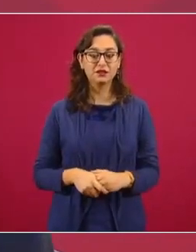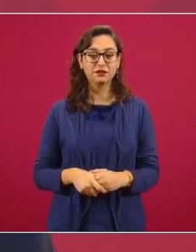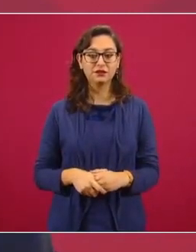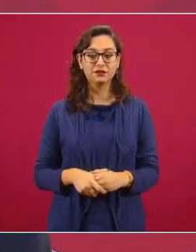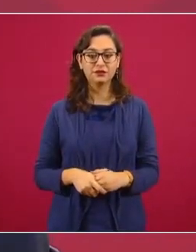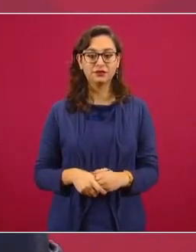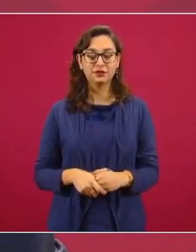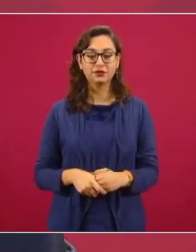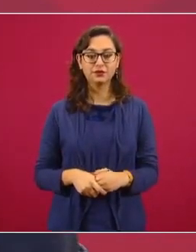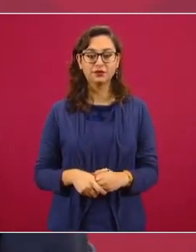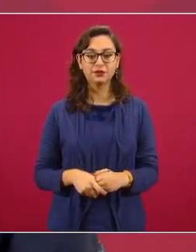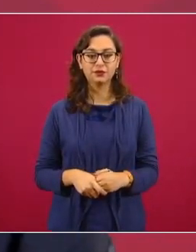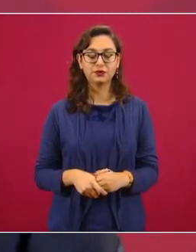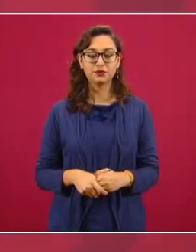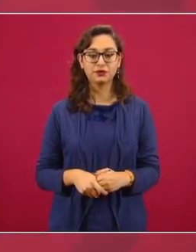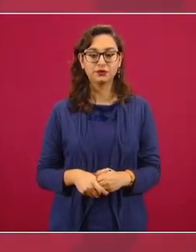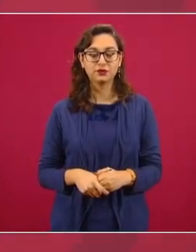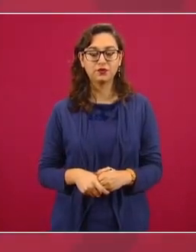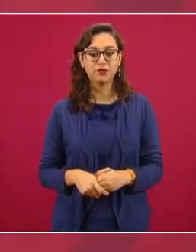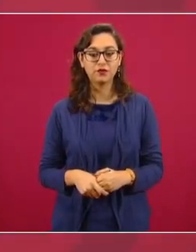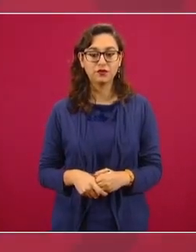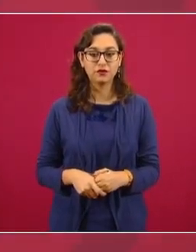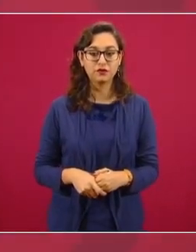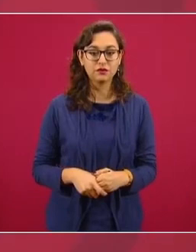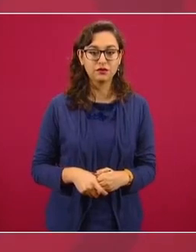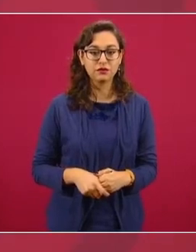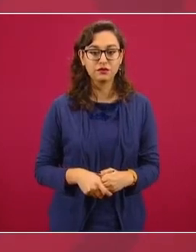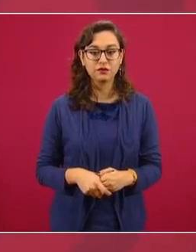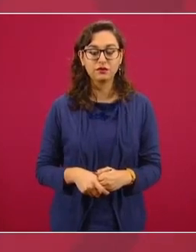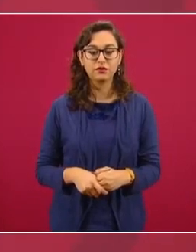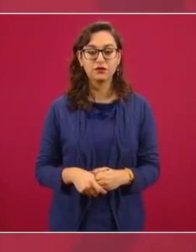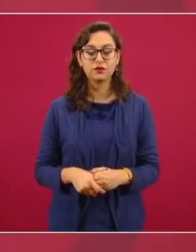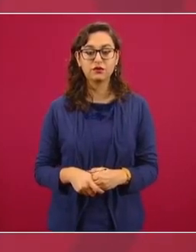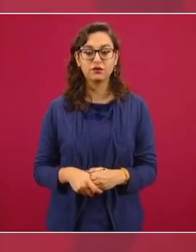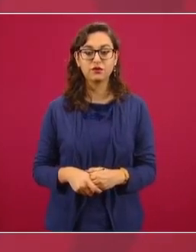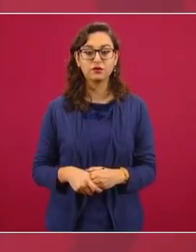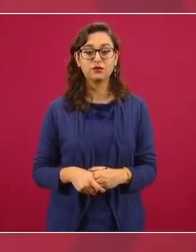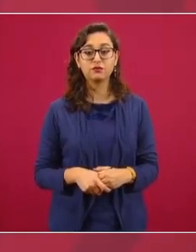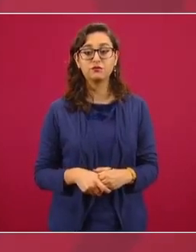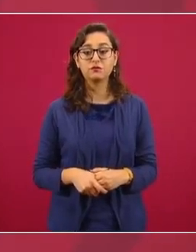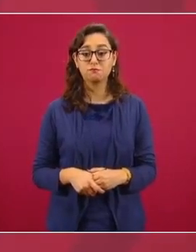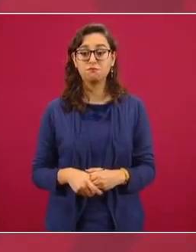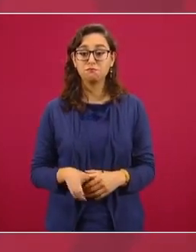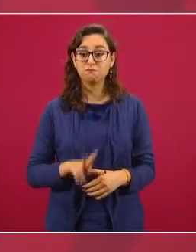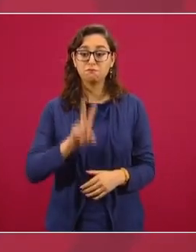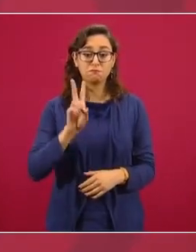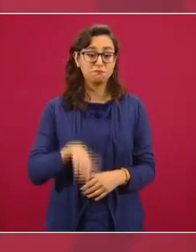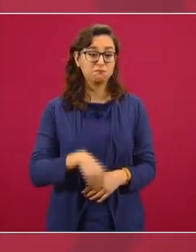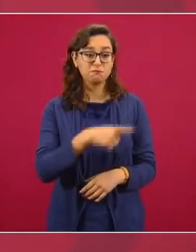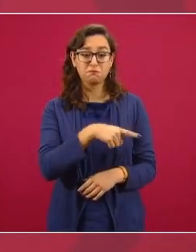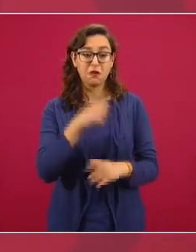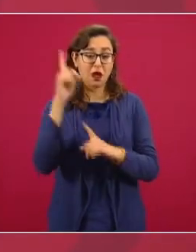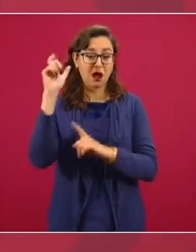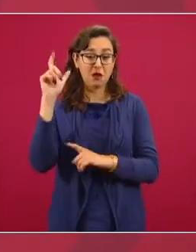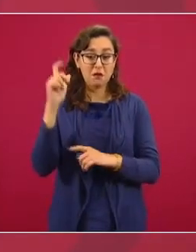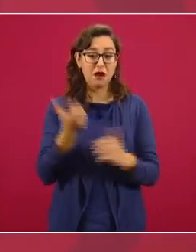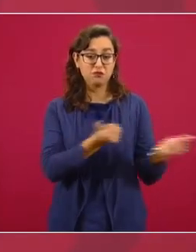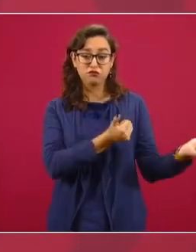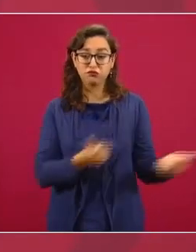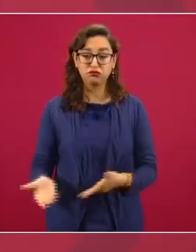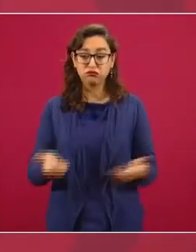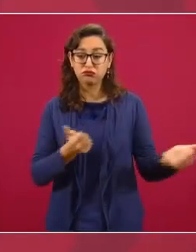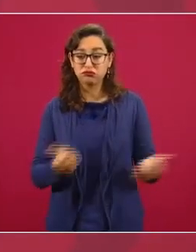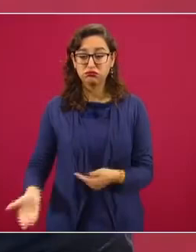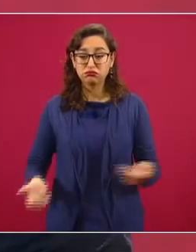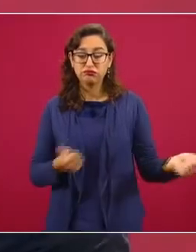se utilizaron las armas para quitarle la vida a personas.